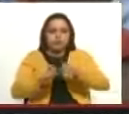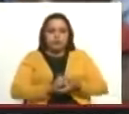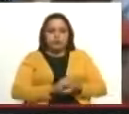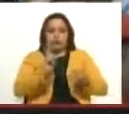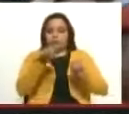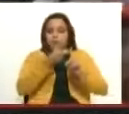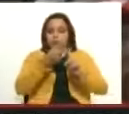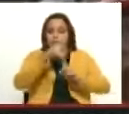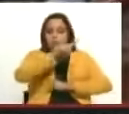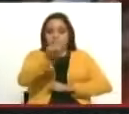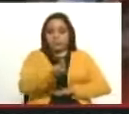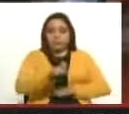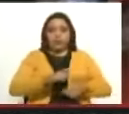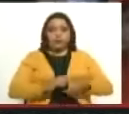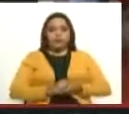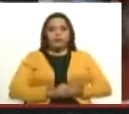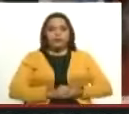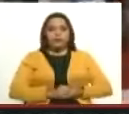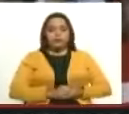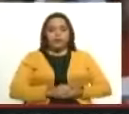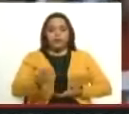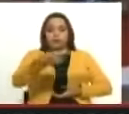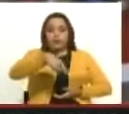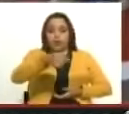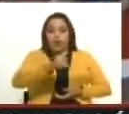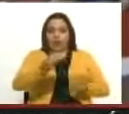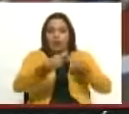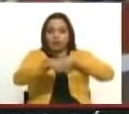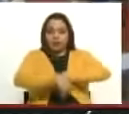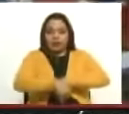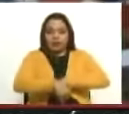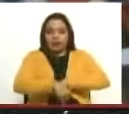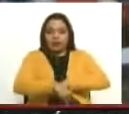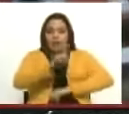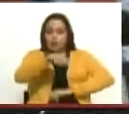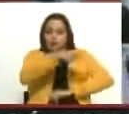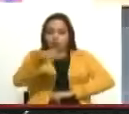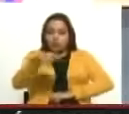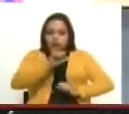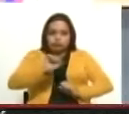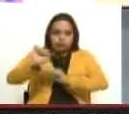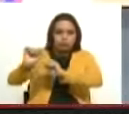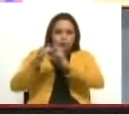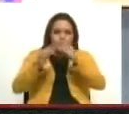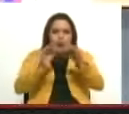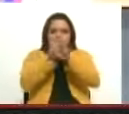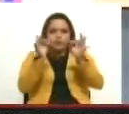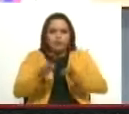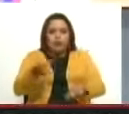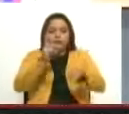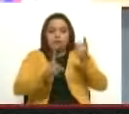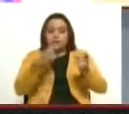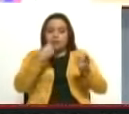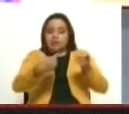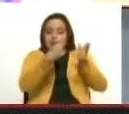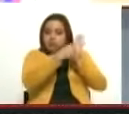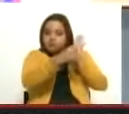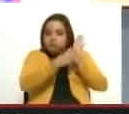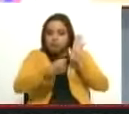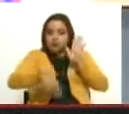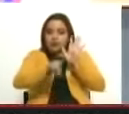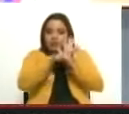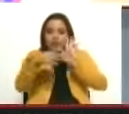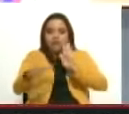Primera pregunta. ¿Está usted de acuerdo en rechazar por todos los medios conforme al derecho la línea